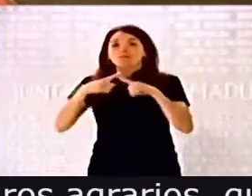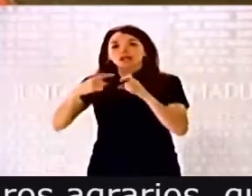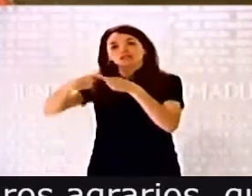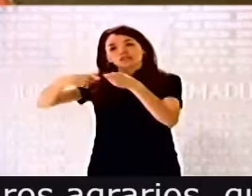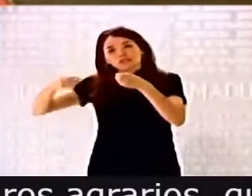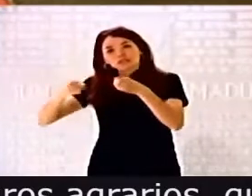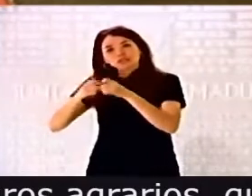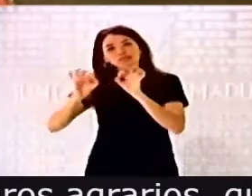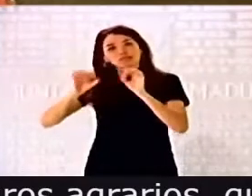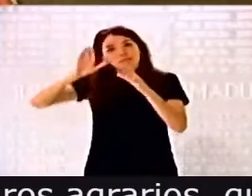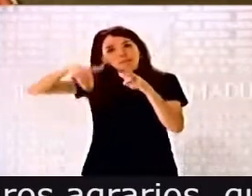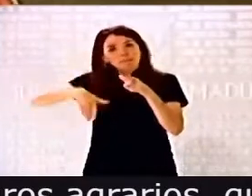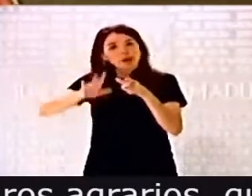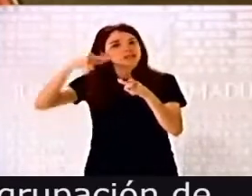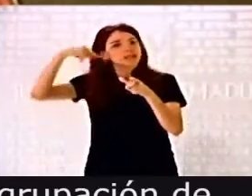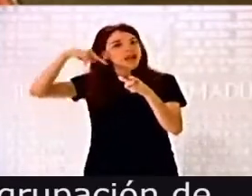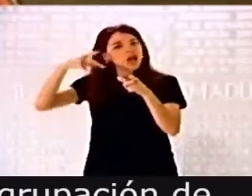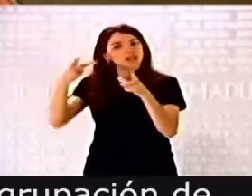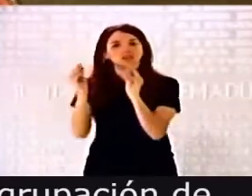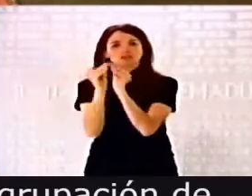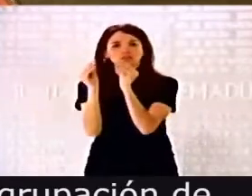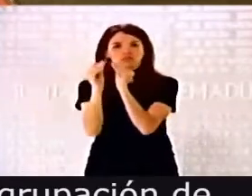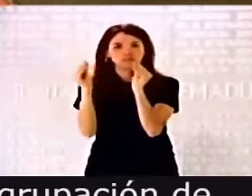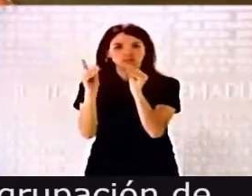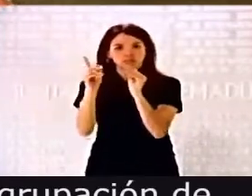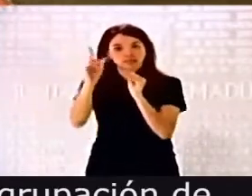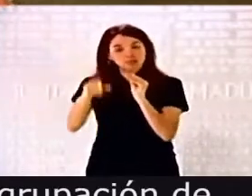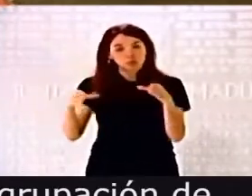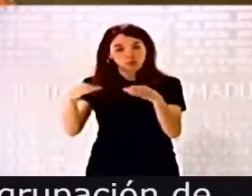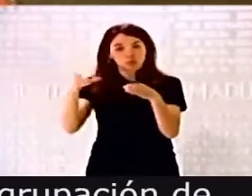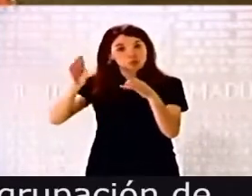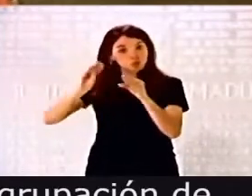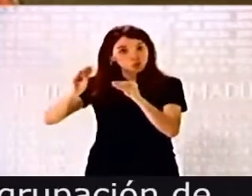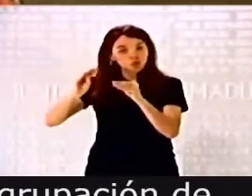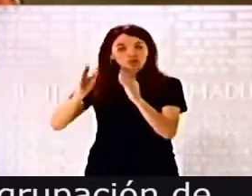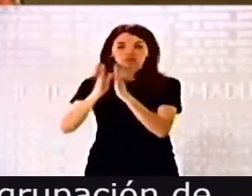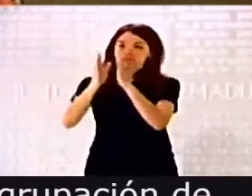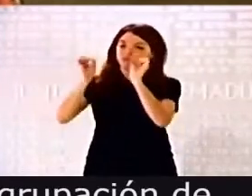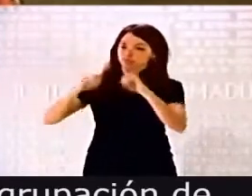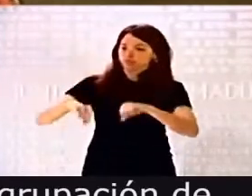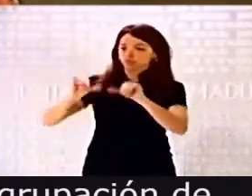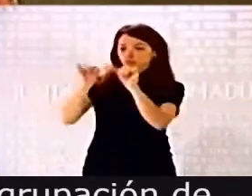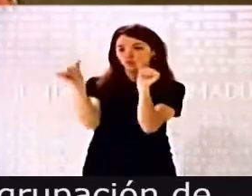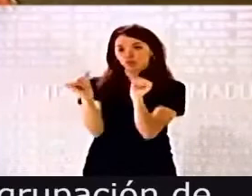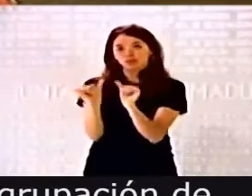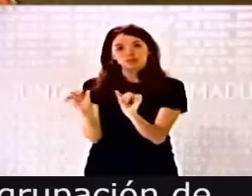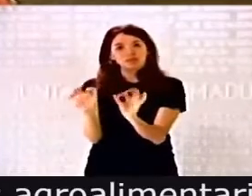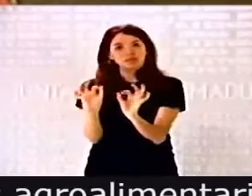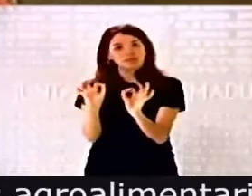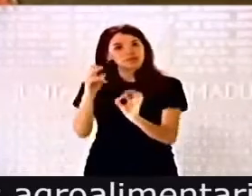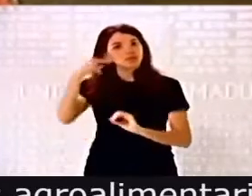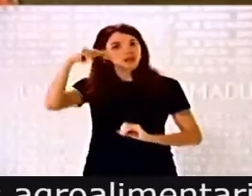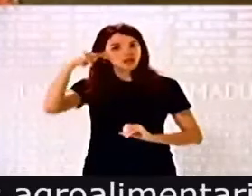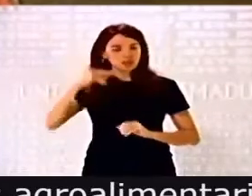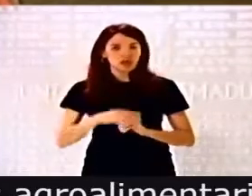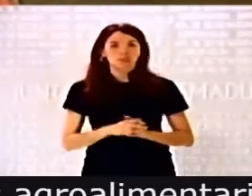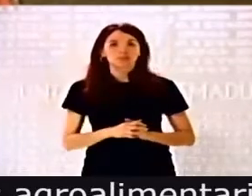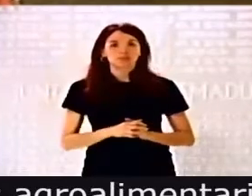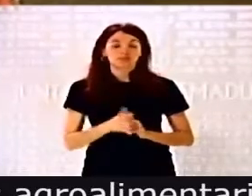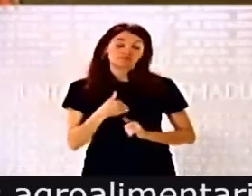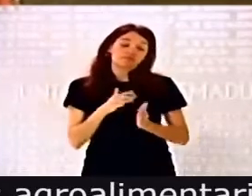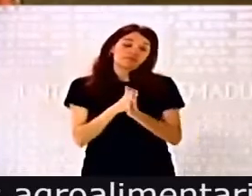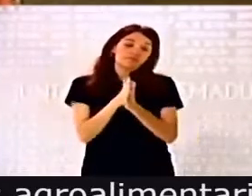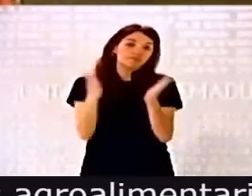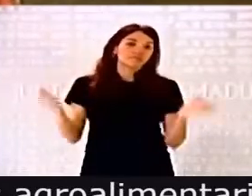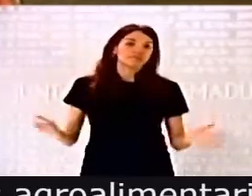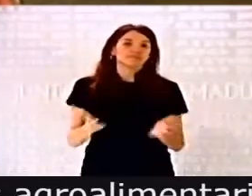cooperativas agroalimentarias, con la Mancomunidad del Valle del Jerte, para hacer un módulo C específico de la cereza. Yo lo que animo es